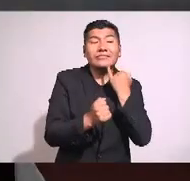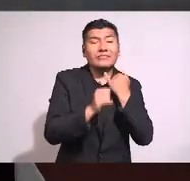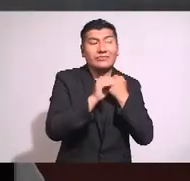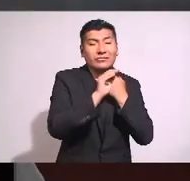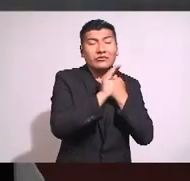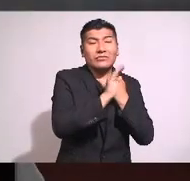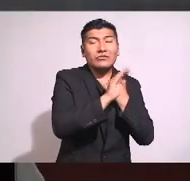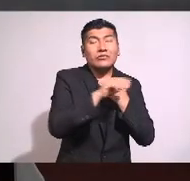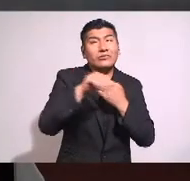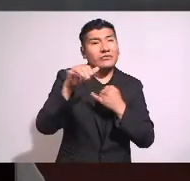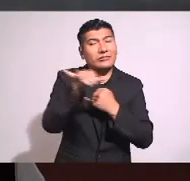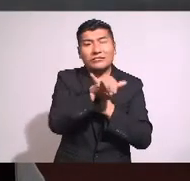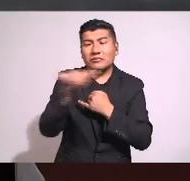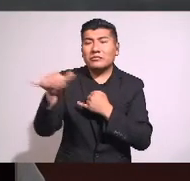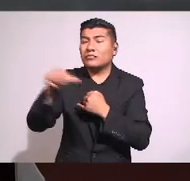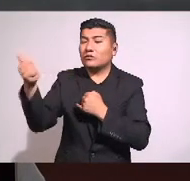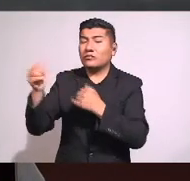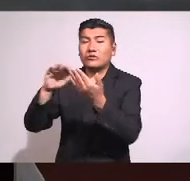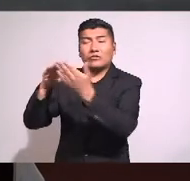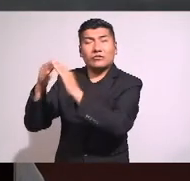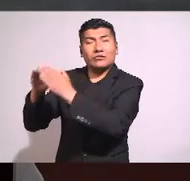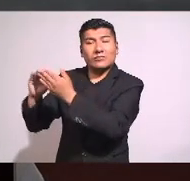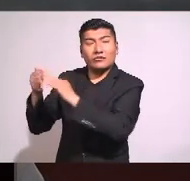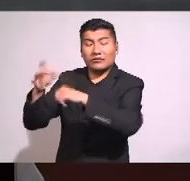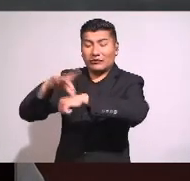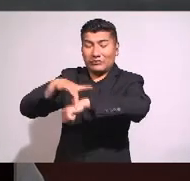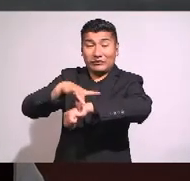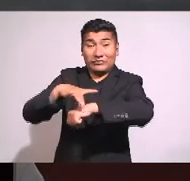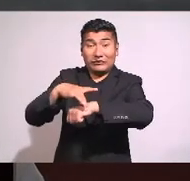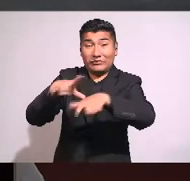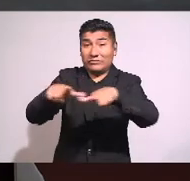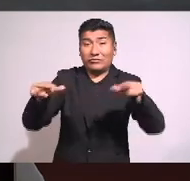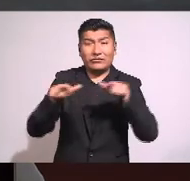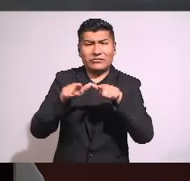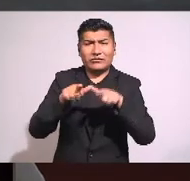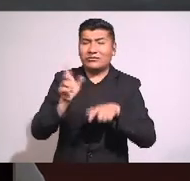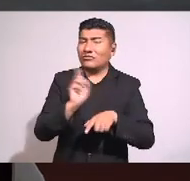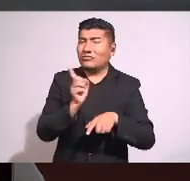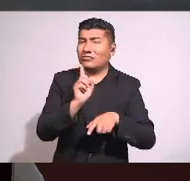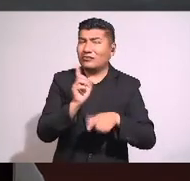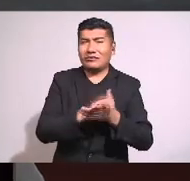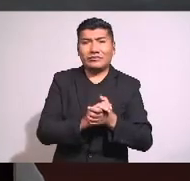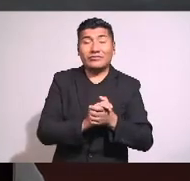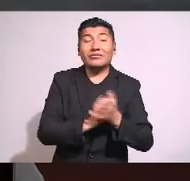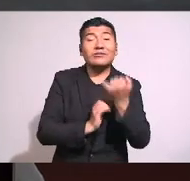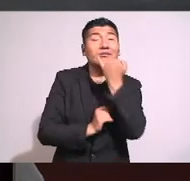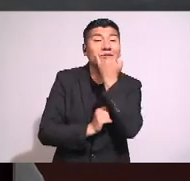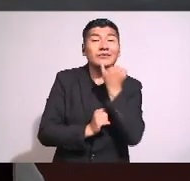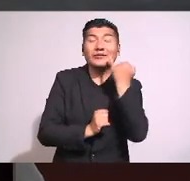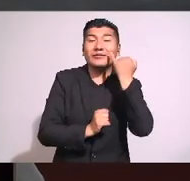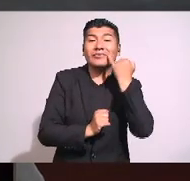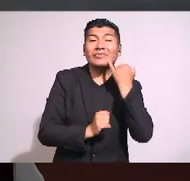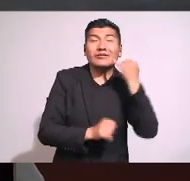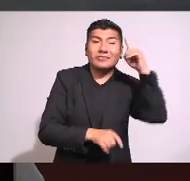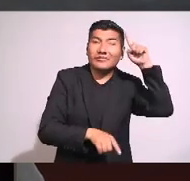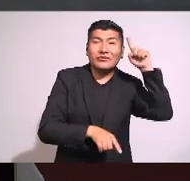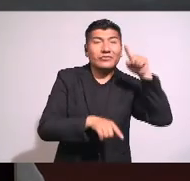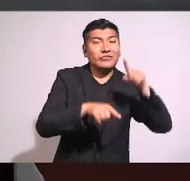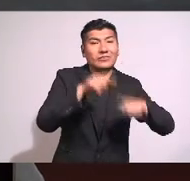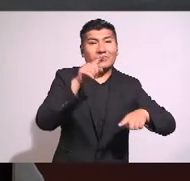tienen los otros pueblos? ¿Tierra? No. Israel no puede